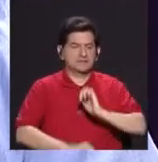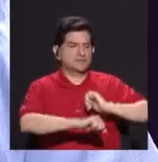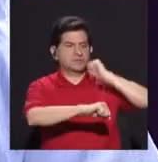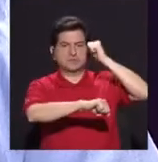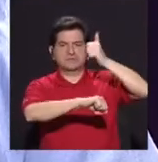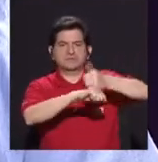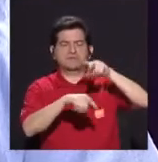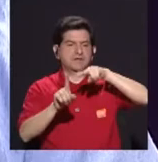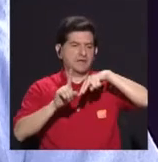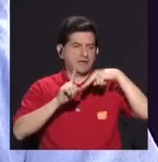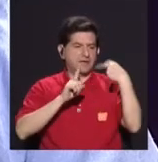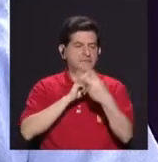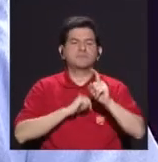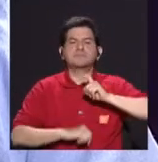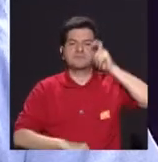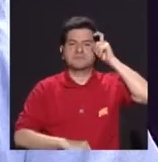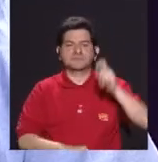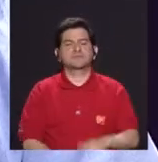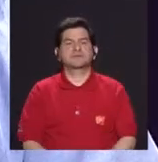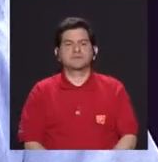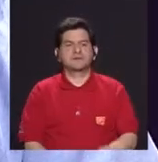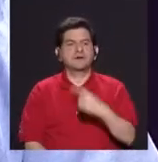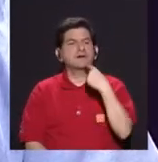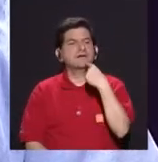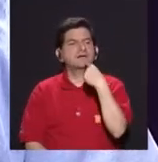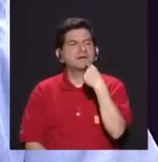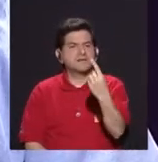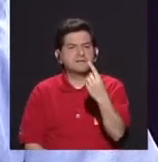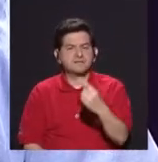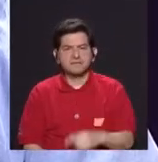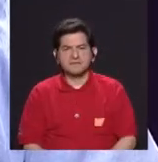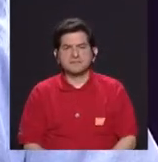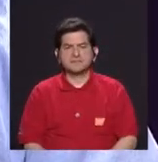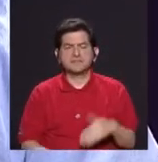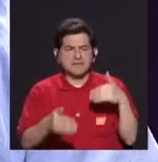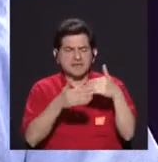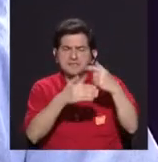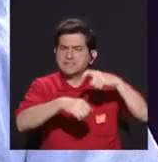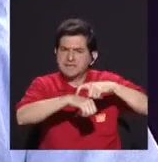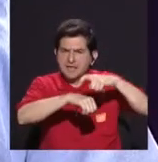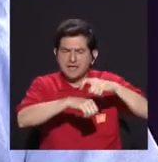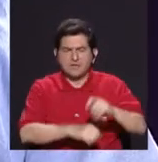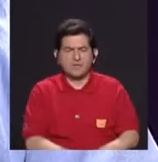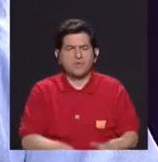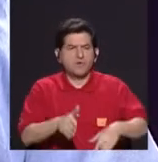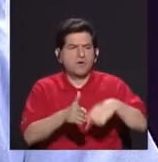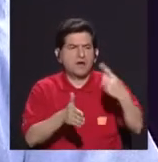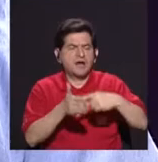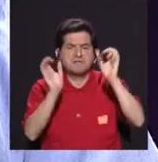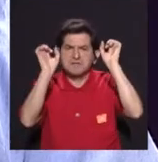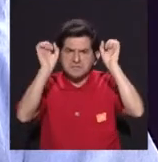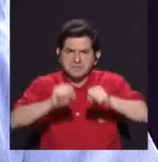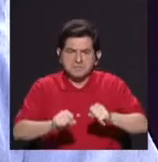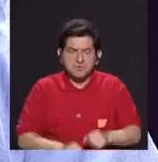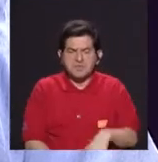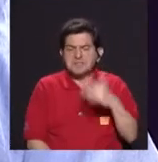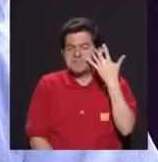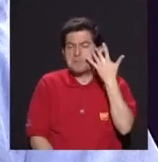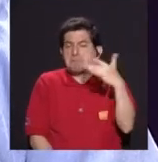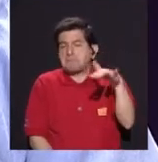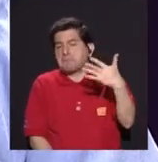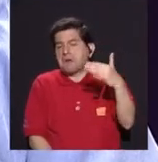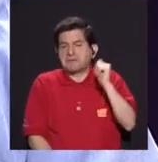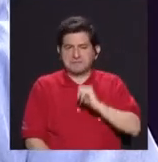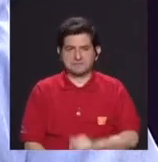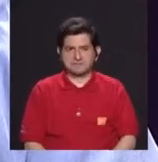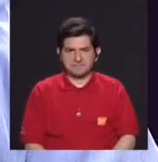la perspectiva de género señalaba recién que en ocasiones se puede llegar a simular es decir